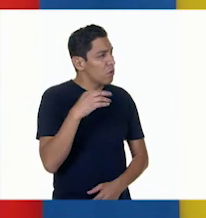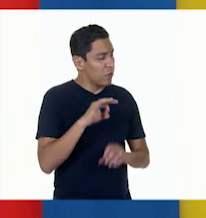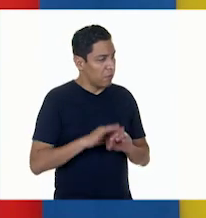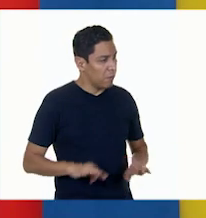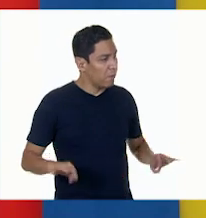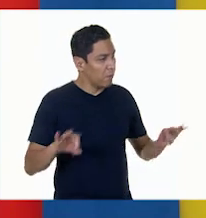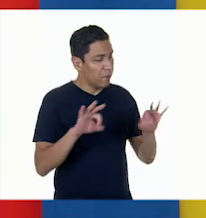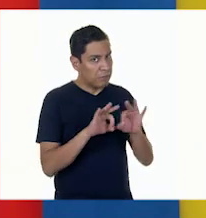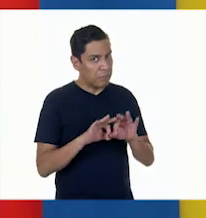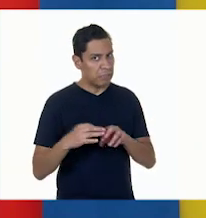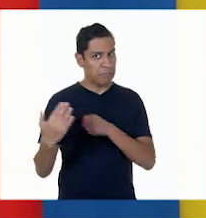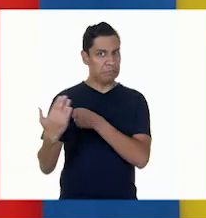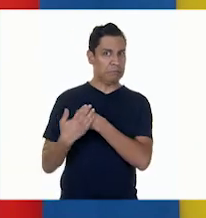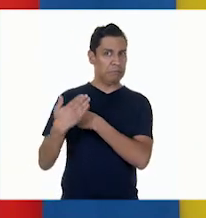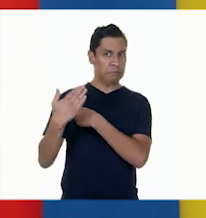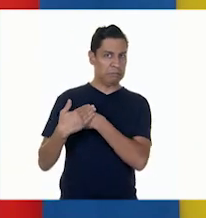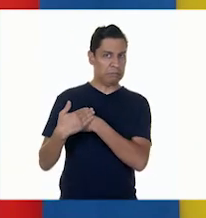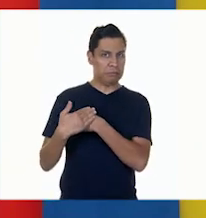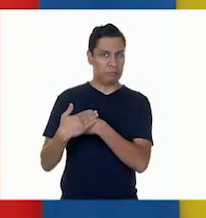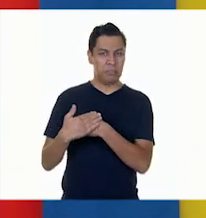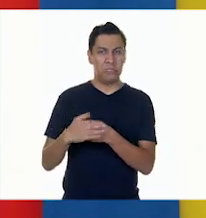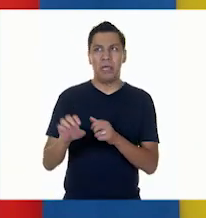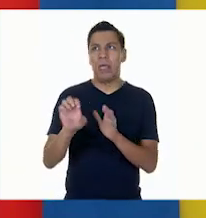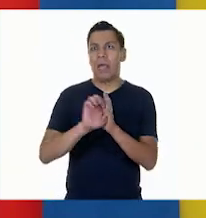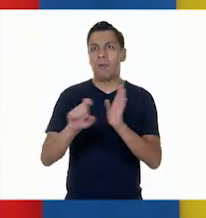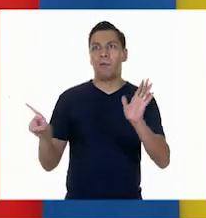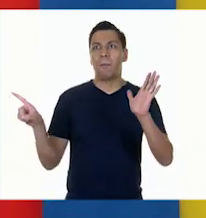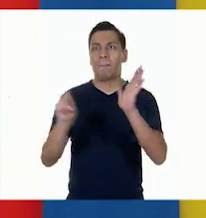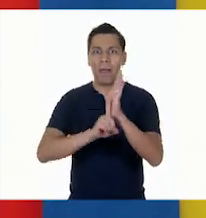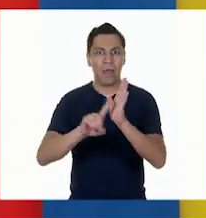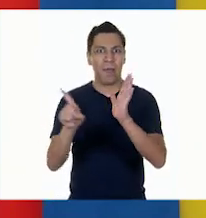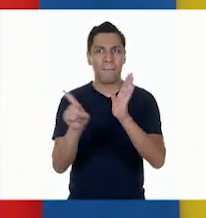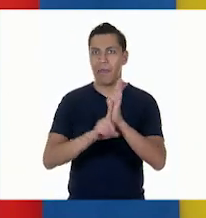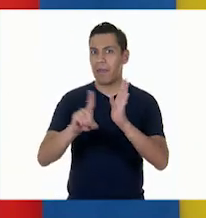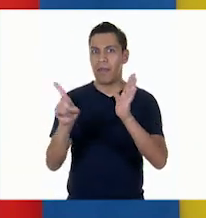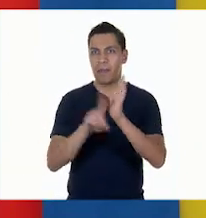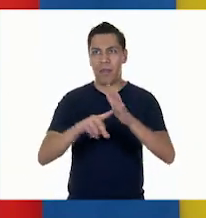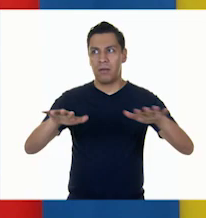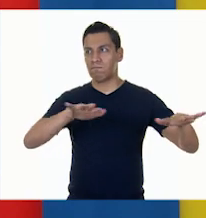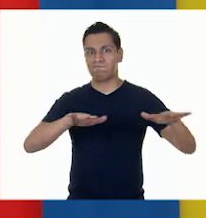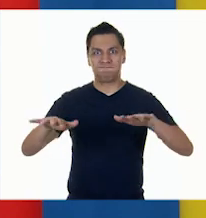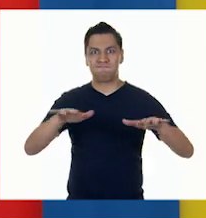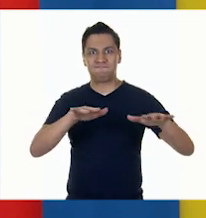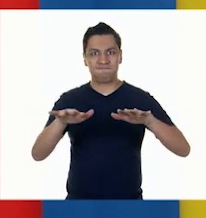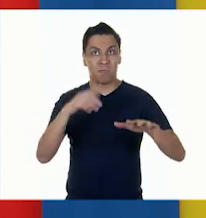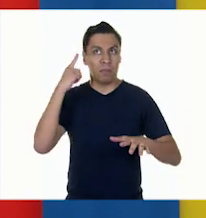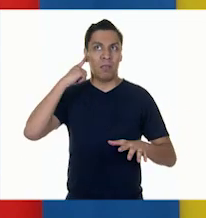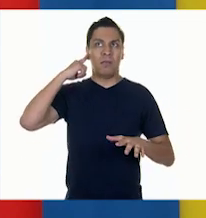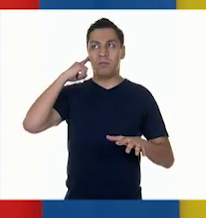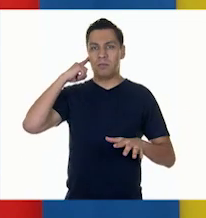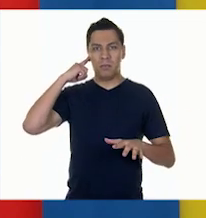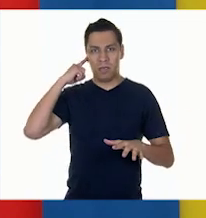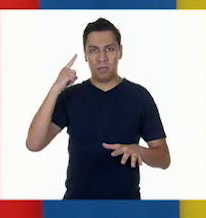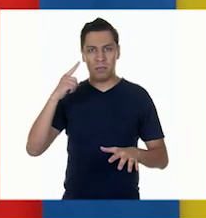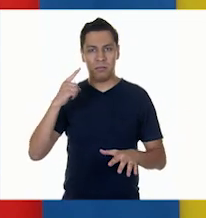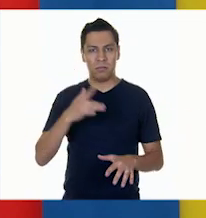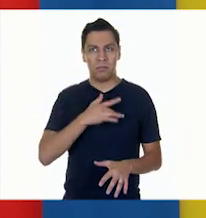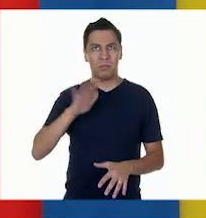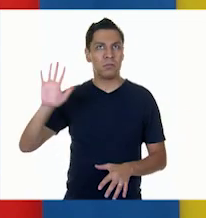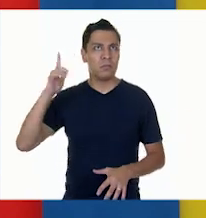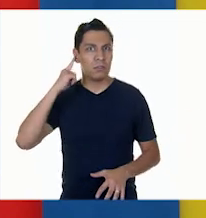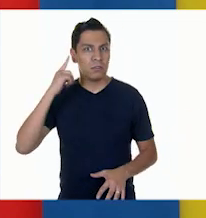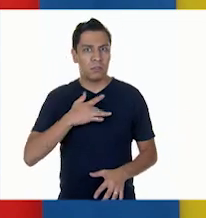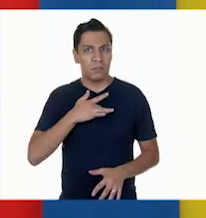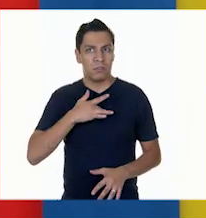advierten de algún peligro, como en el caso de las alarmas de sismos o incendios. Pero, a la vez, por su intensidad y duración, algunos